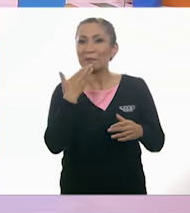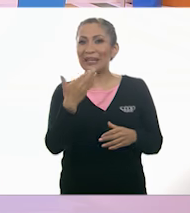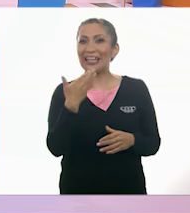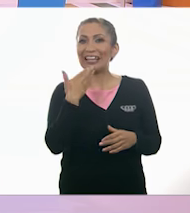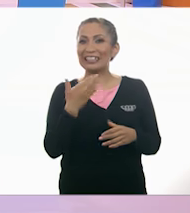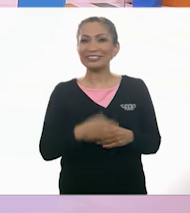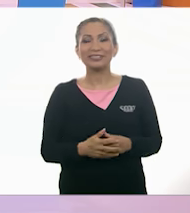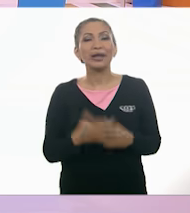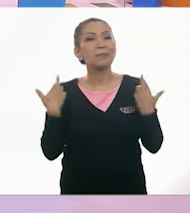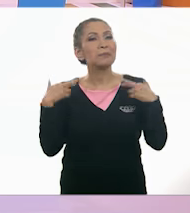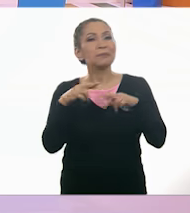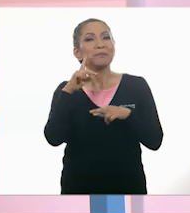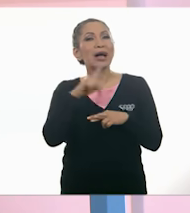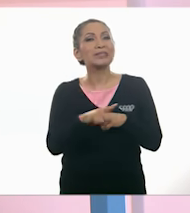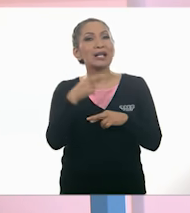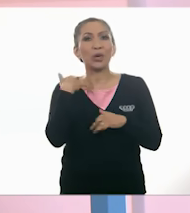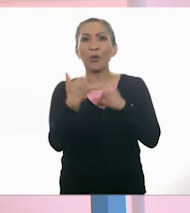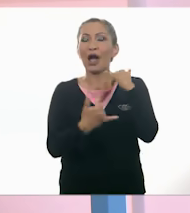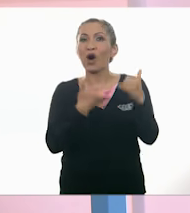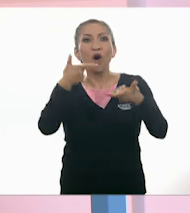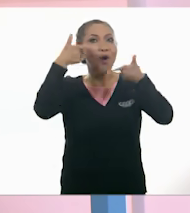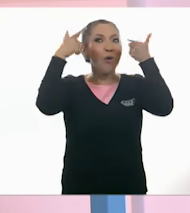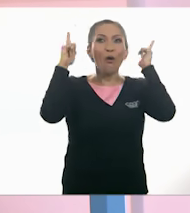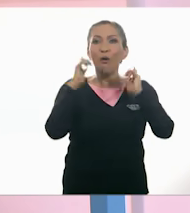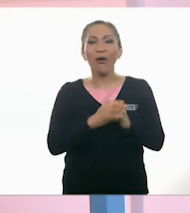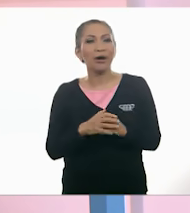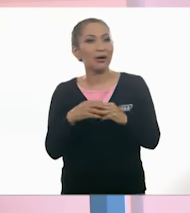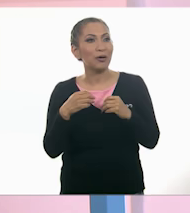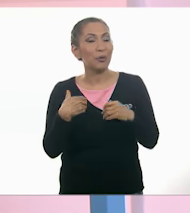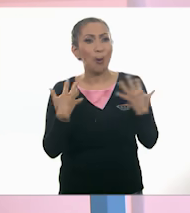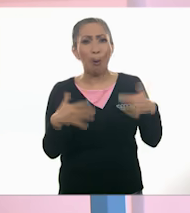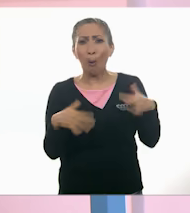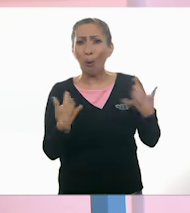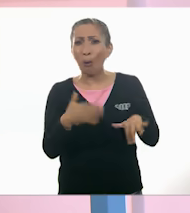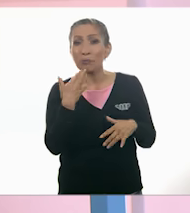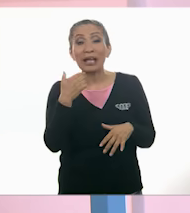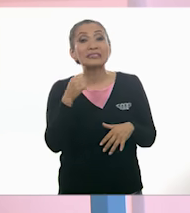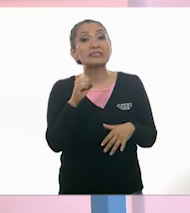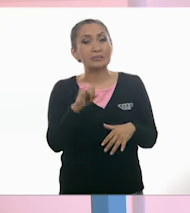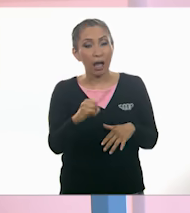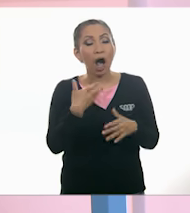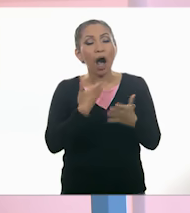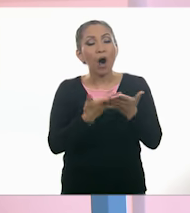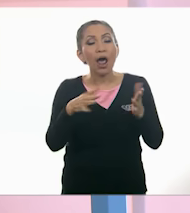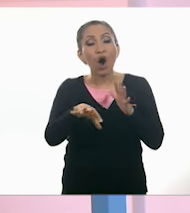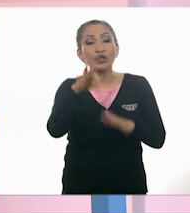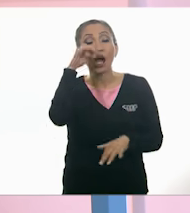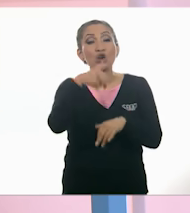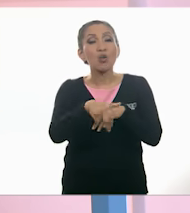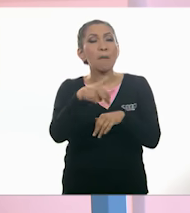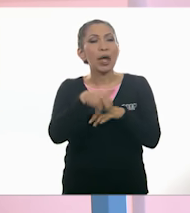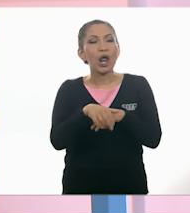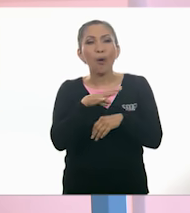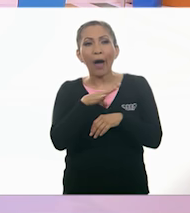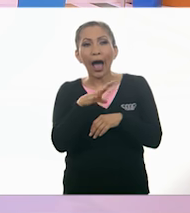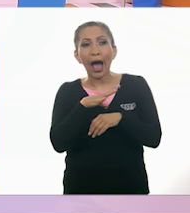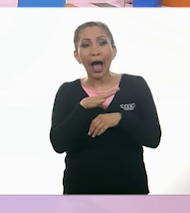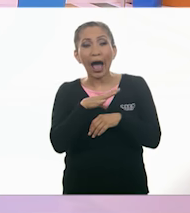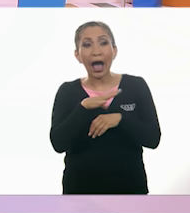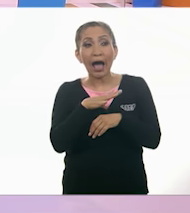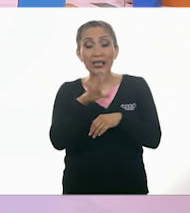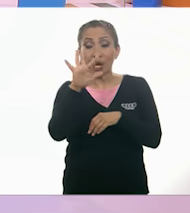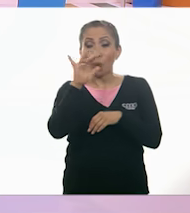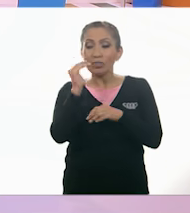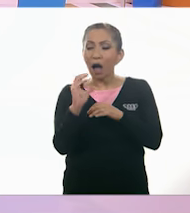bien. Maestra, este juego me tiene loco. Wow, claro que sí. Y ahora vamos a encontrar el número que se encuentra arriba